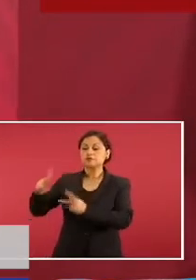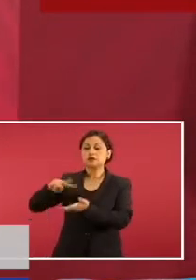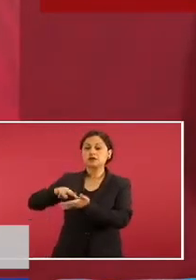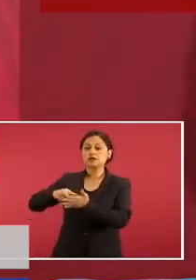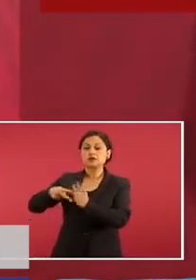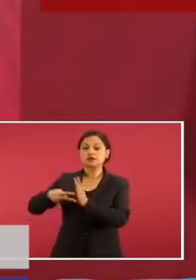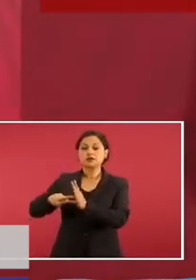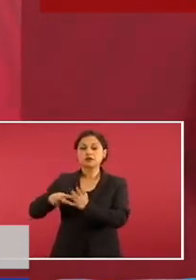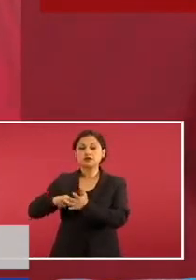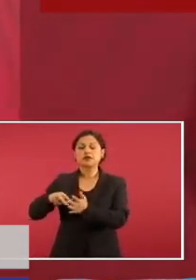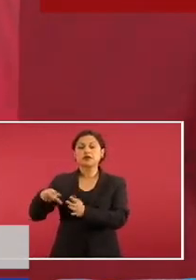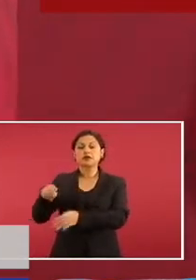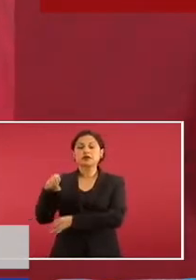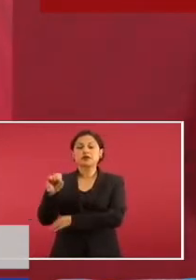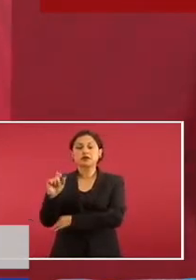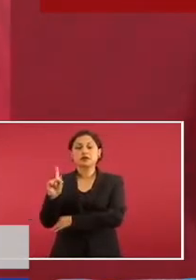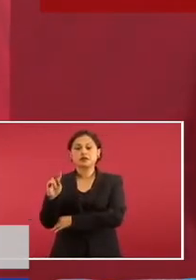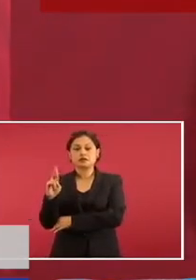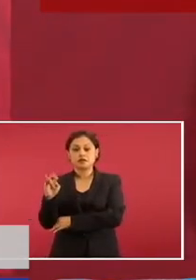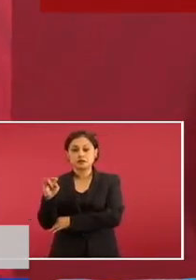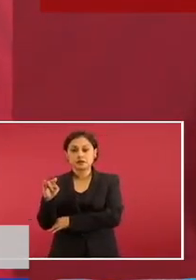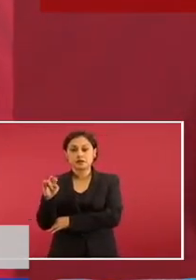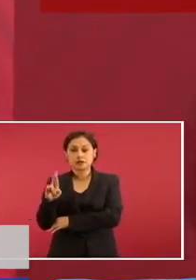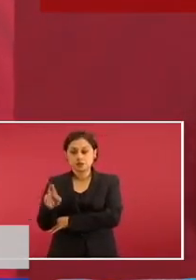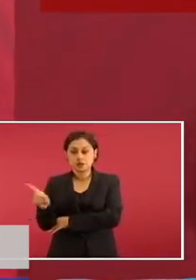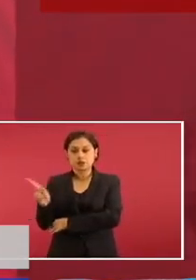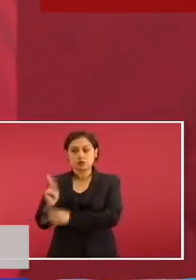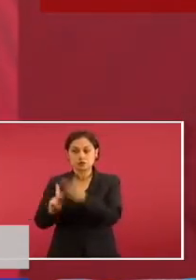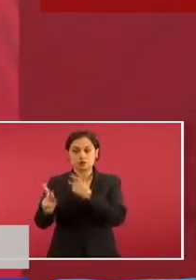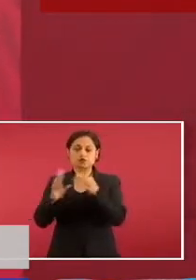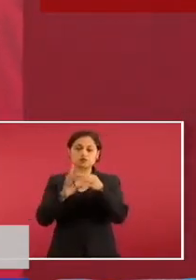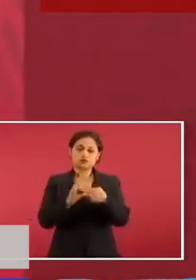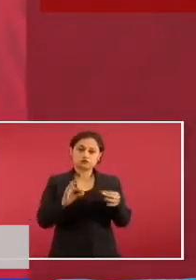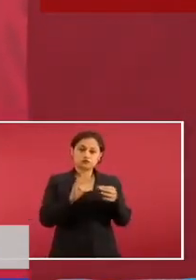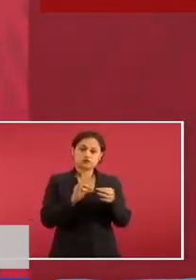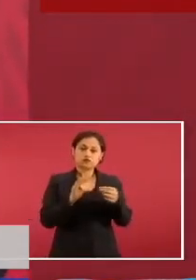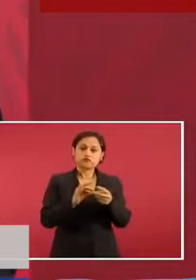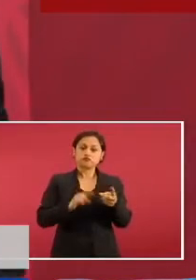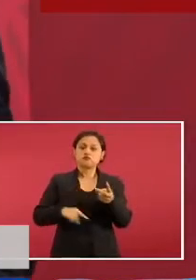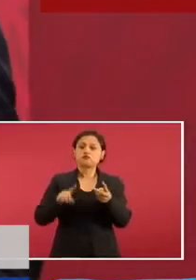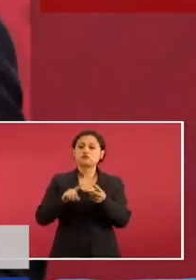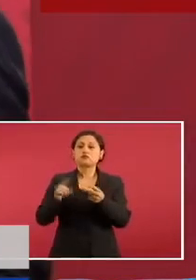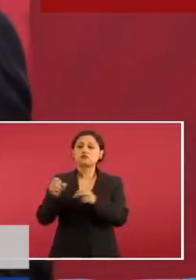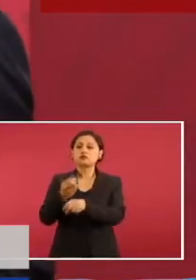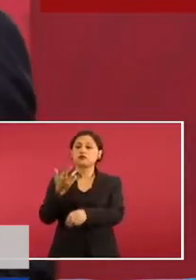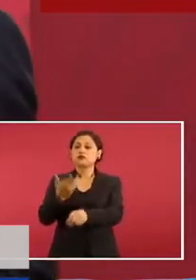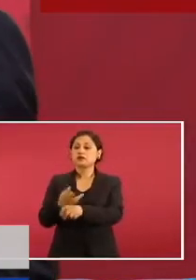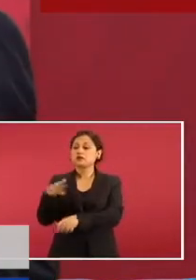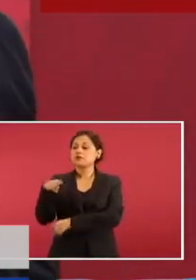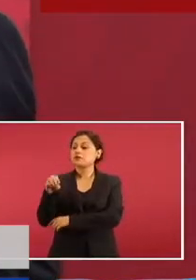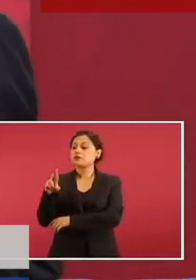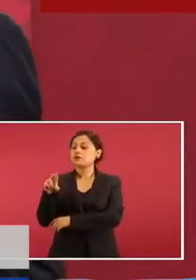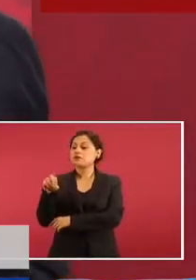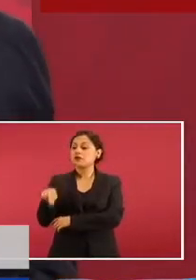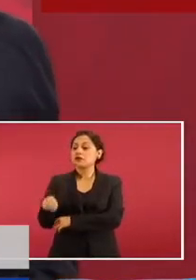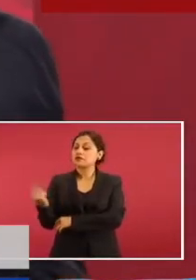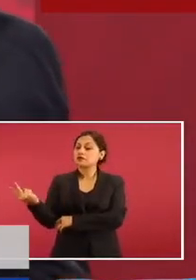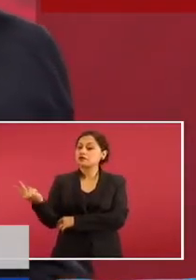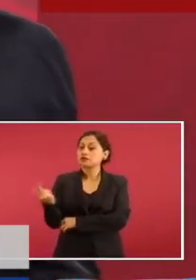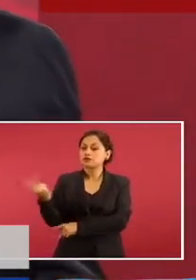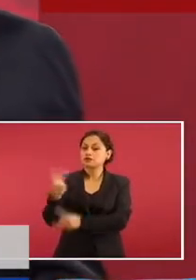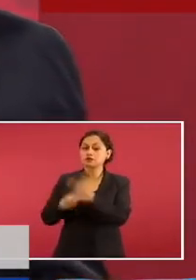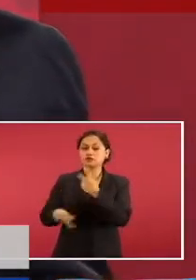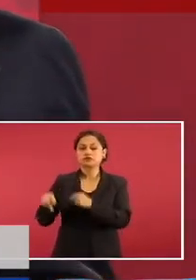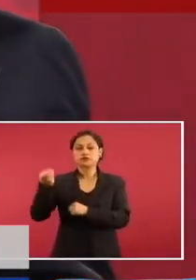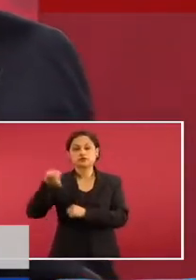el acceso a más de 100 personas y el uso de gel antibacterial. El presidente reitera que es necesario acatar las recomendaciones y recomienda